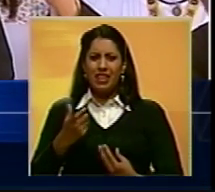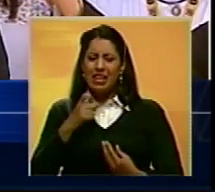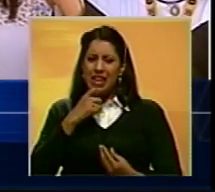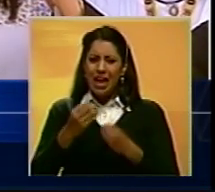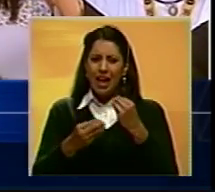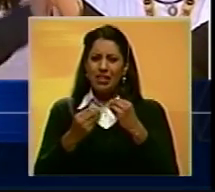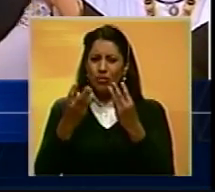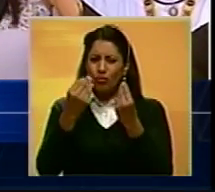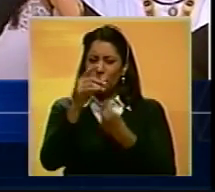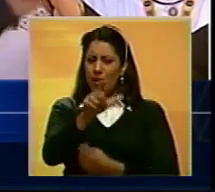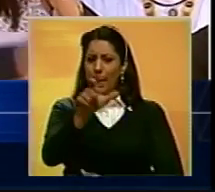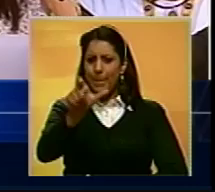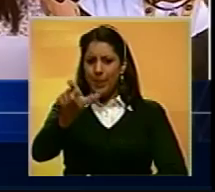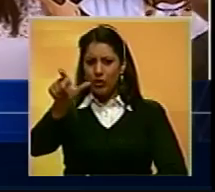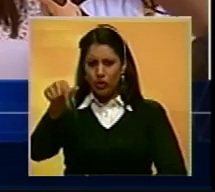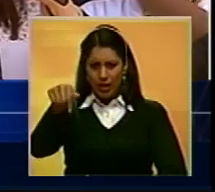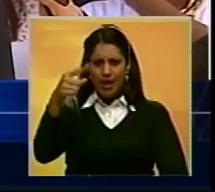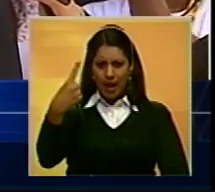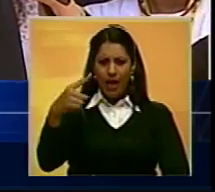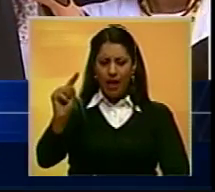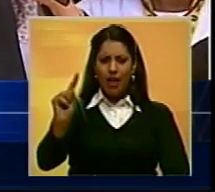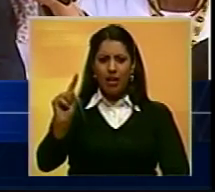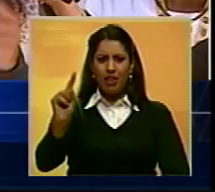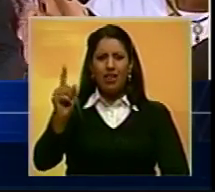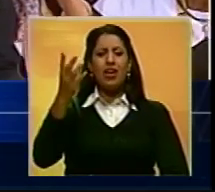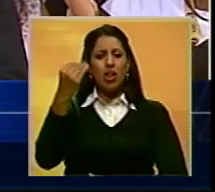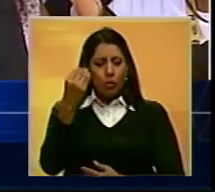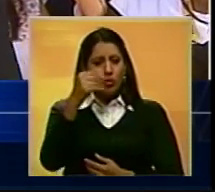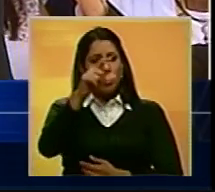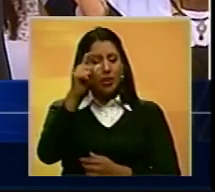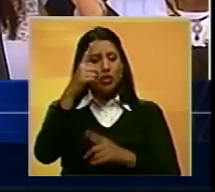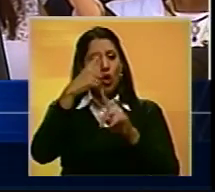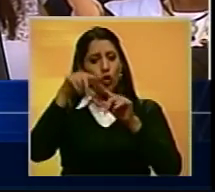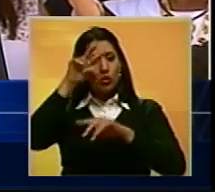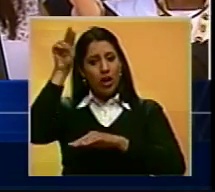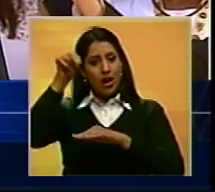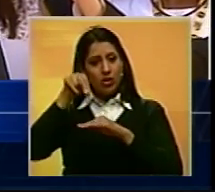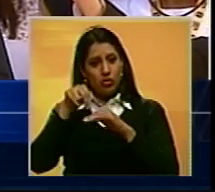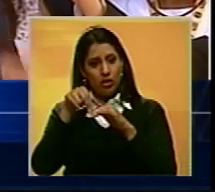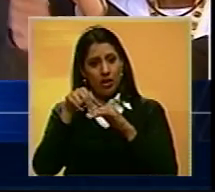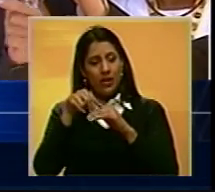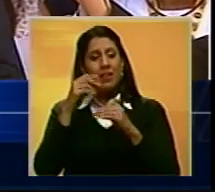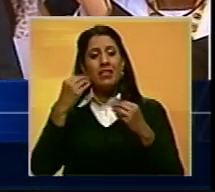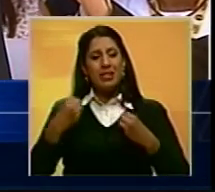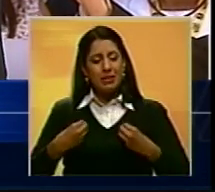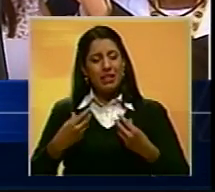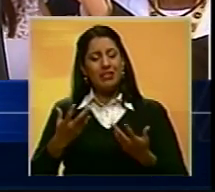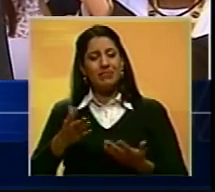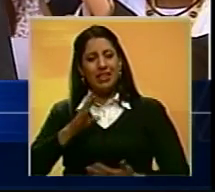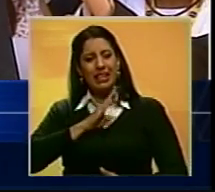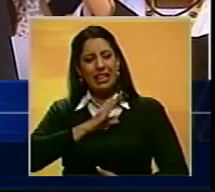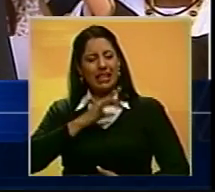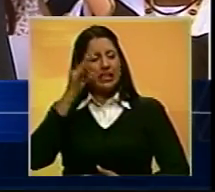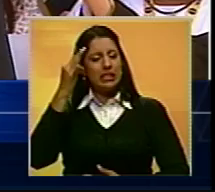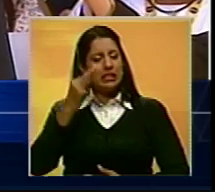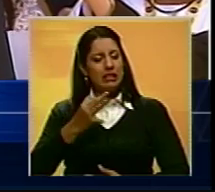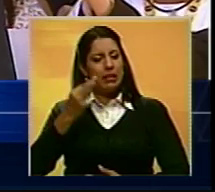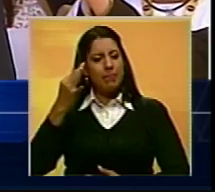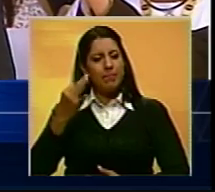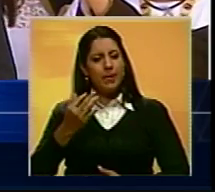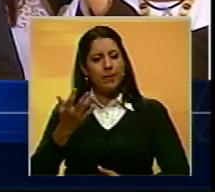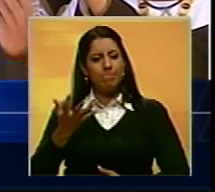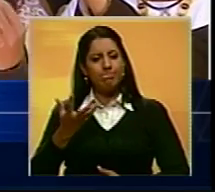hacen que muchas de las personas que están aquí y muchos de los que están a nivel nacional vivan siempre de una